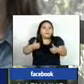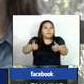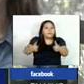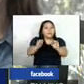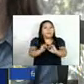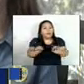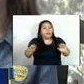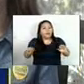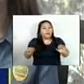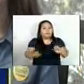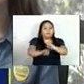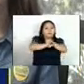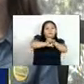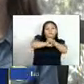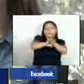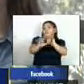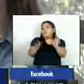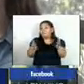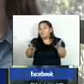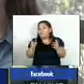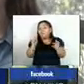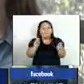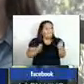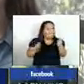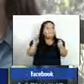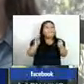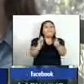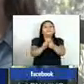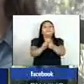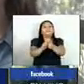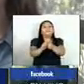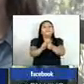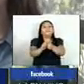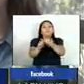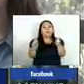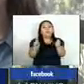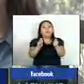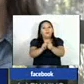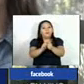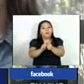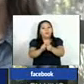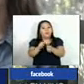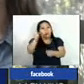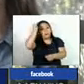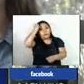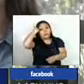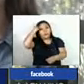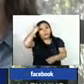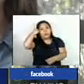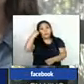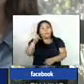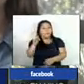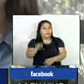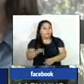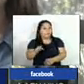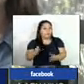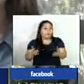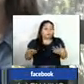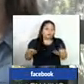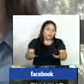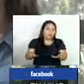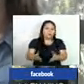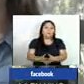Entonces, esta promoción viene justamente para el pilar de aprendizaje en estos momentos en que